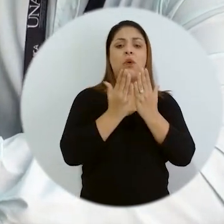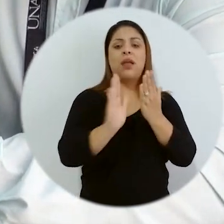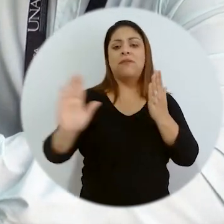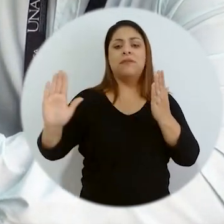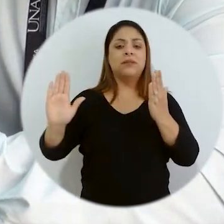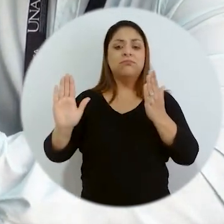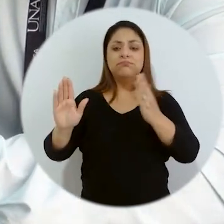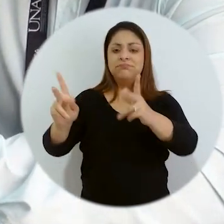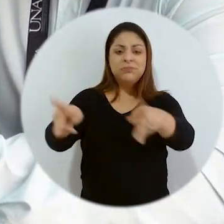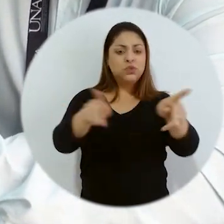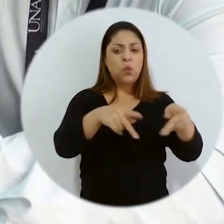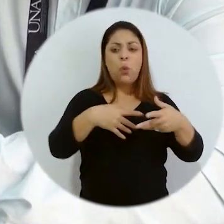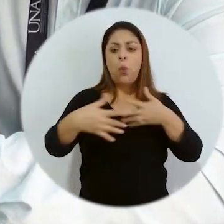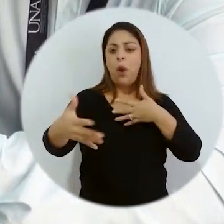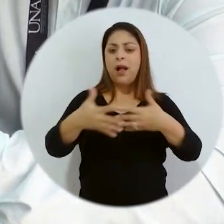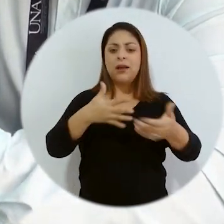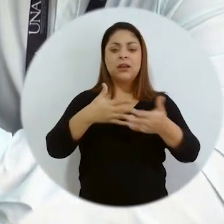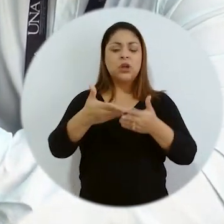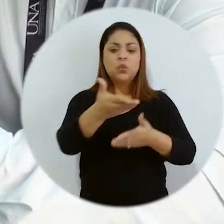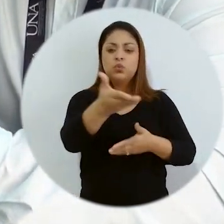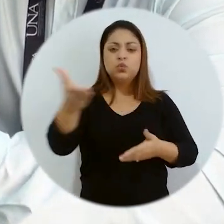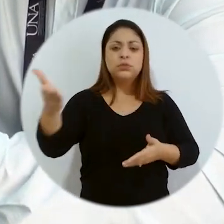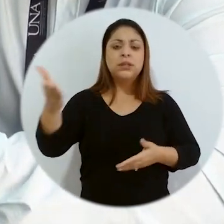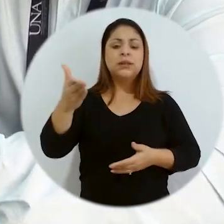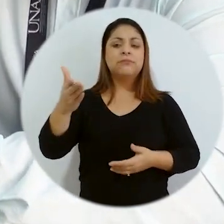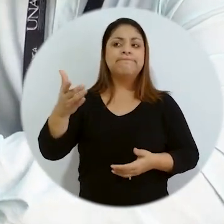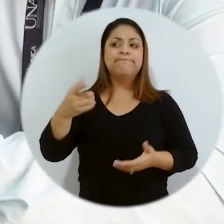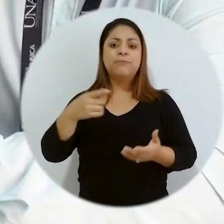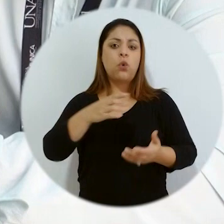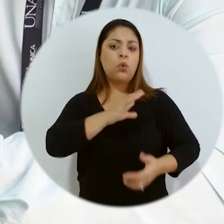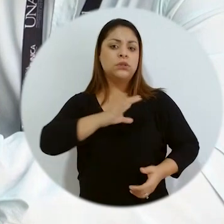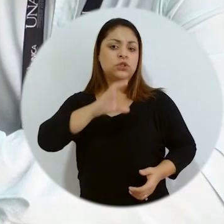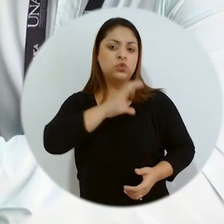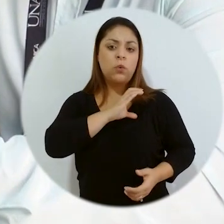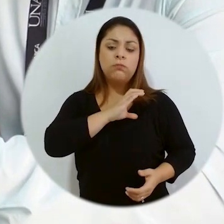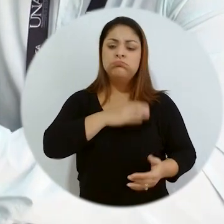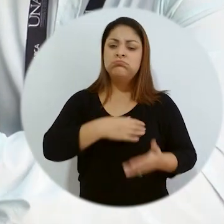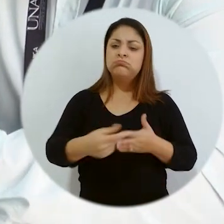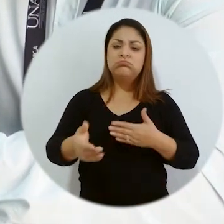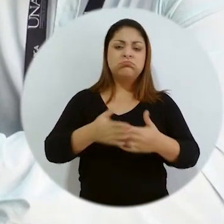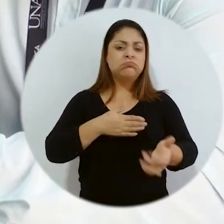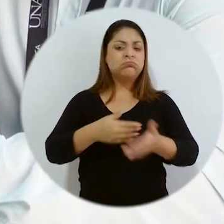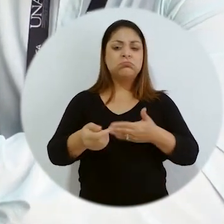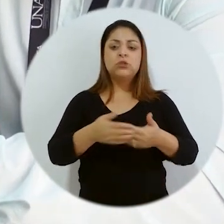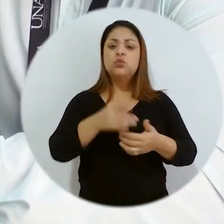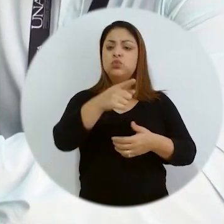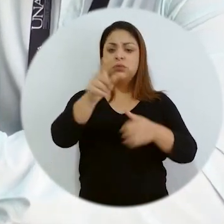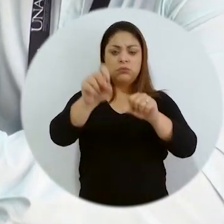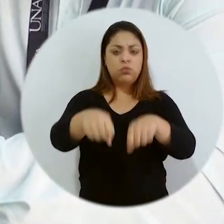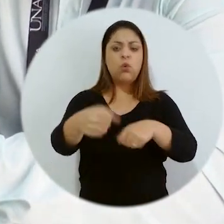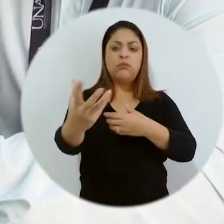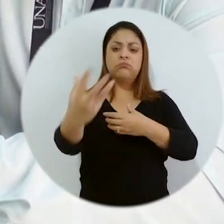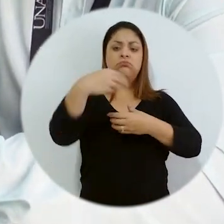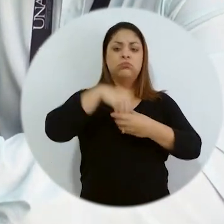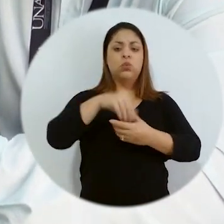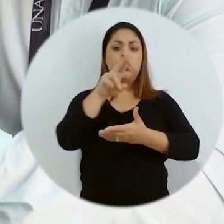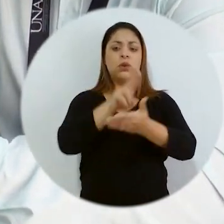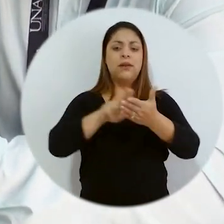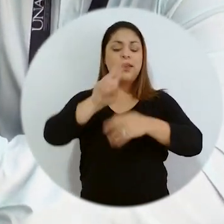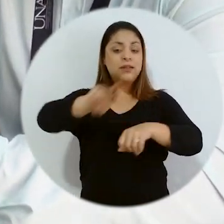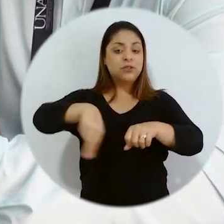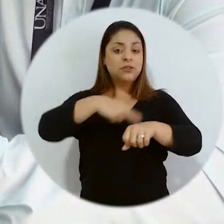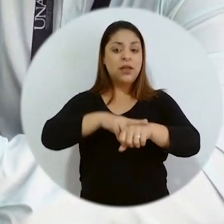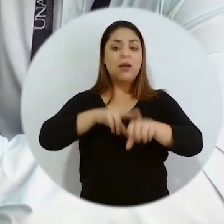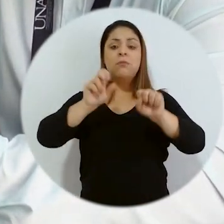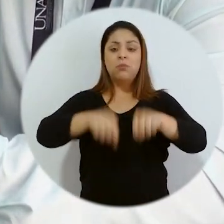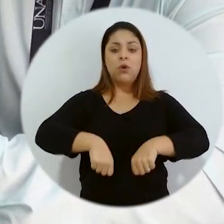para que todas las personas, independientemente de su condición, sepan que aquí pueden desarrollarse profesionalmente, llevar